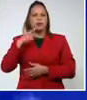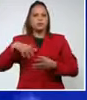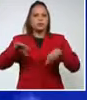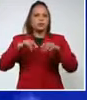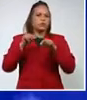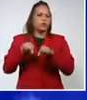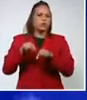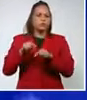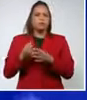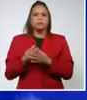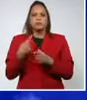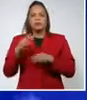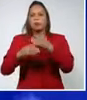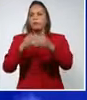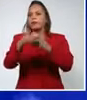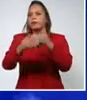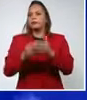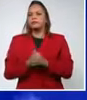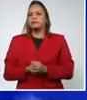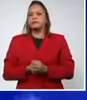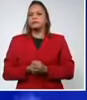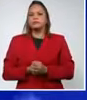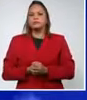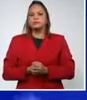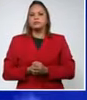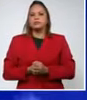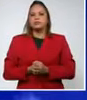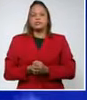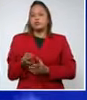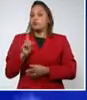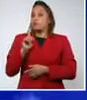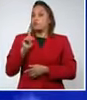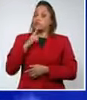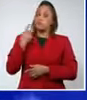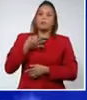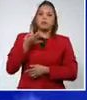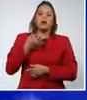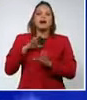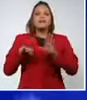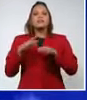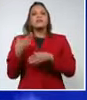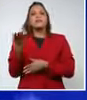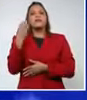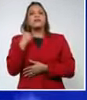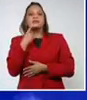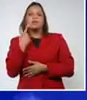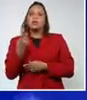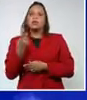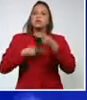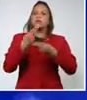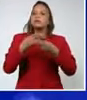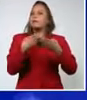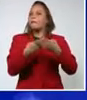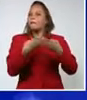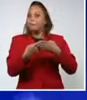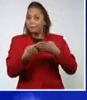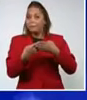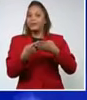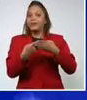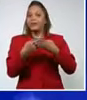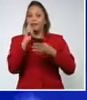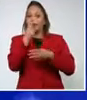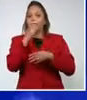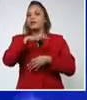días. No es, como también me han dicho a veces, no, es que no se procesaron muestras de Pinar del